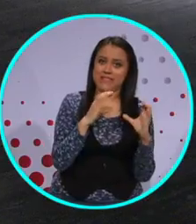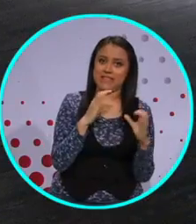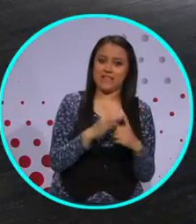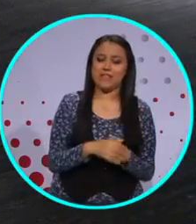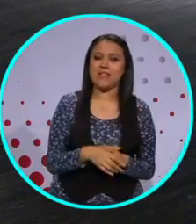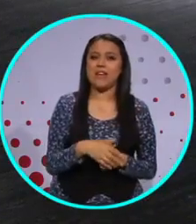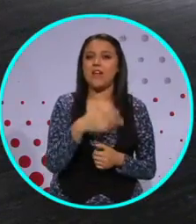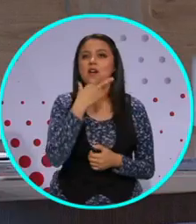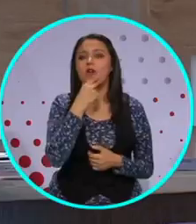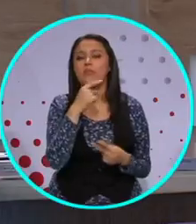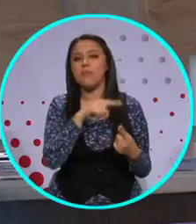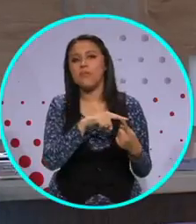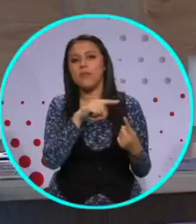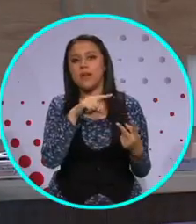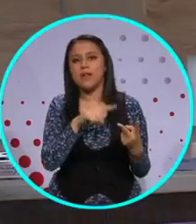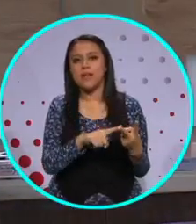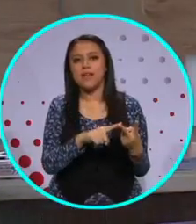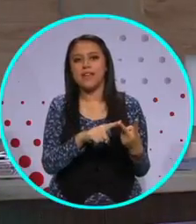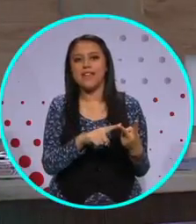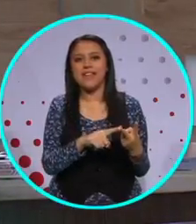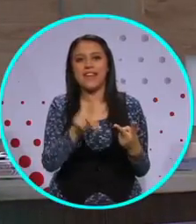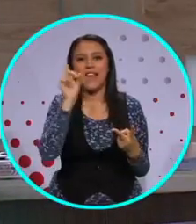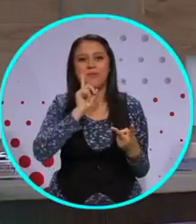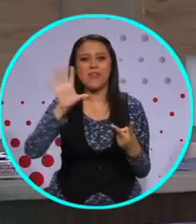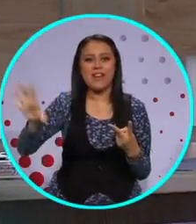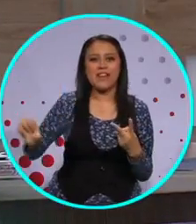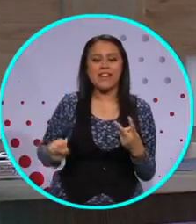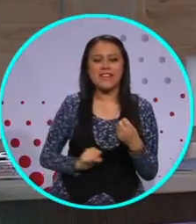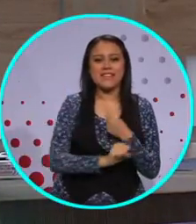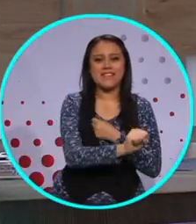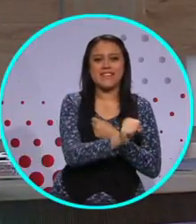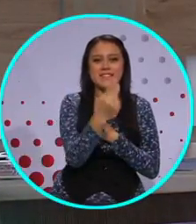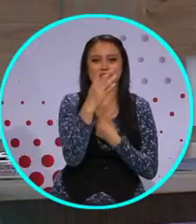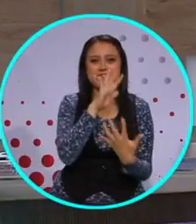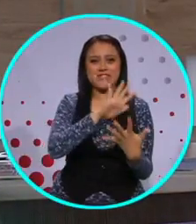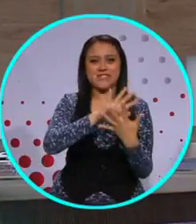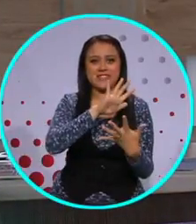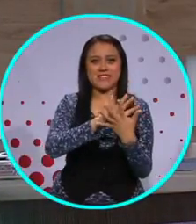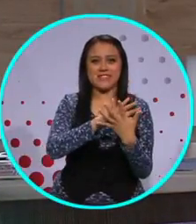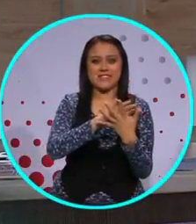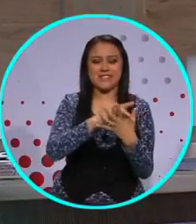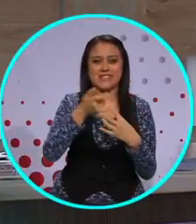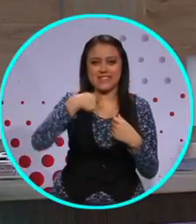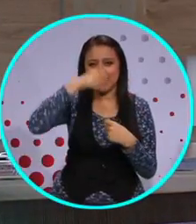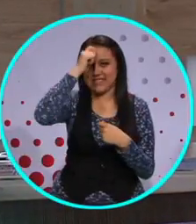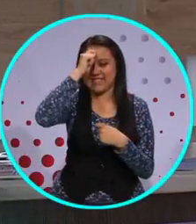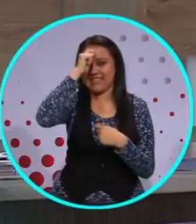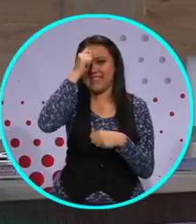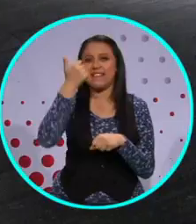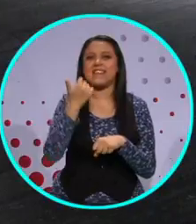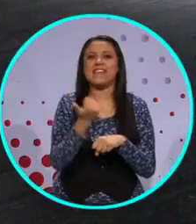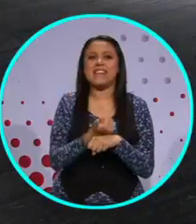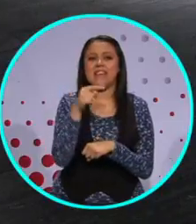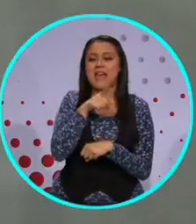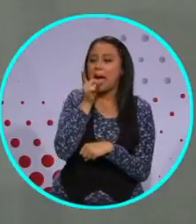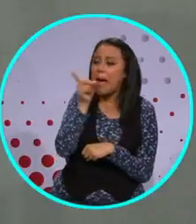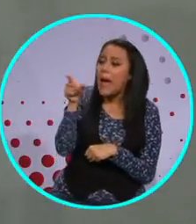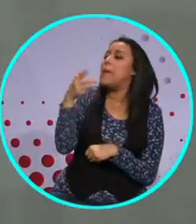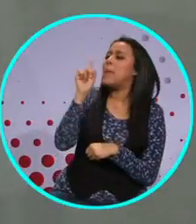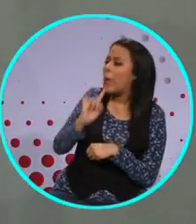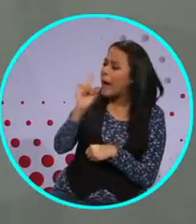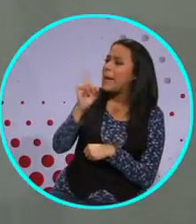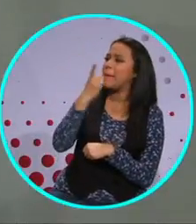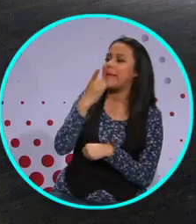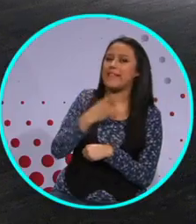señora y el detenido con sus caritas las caritas y con su casita marín este este día me dijo